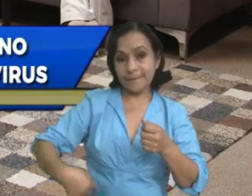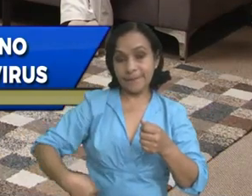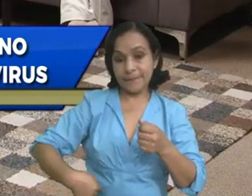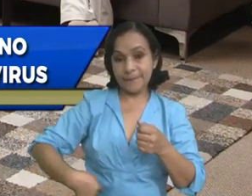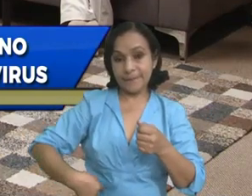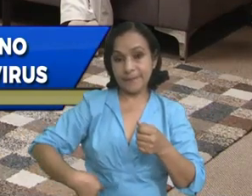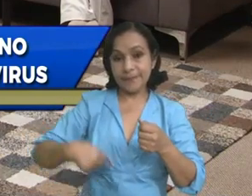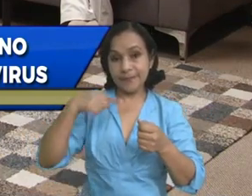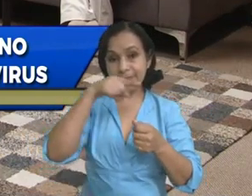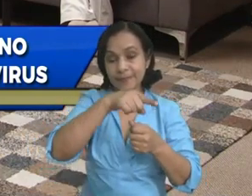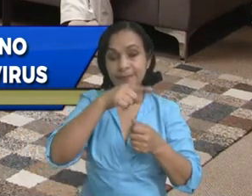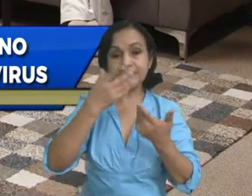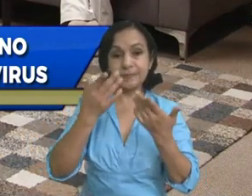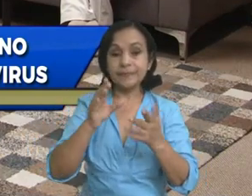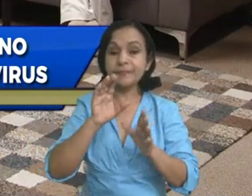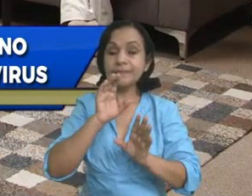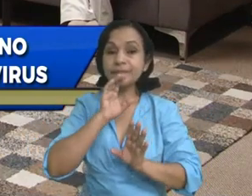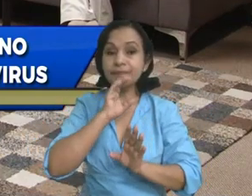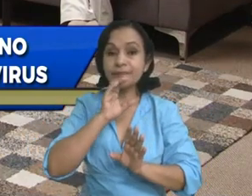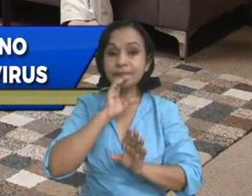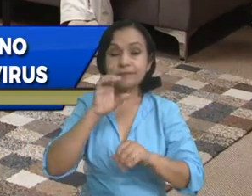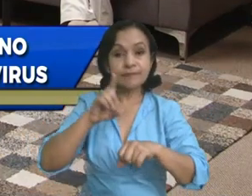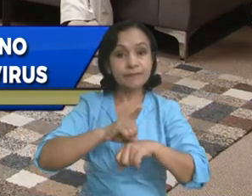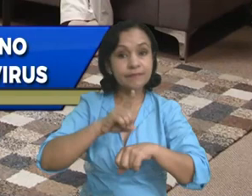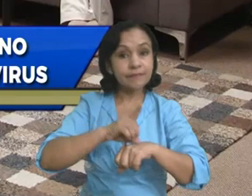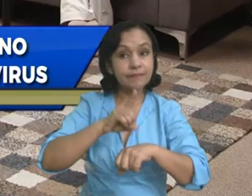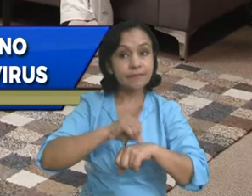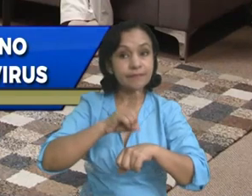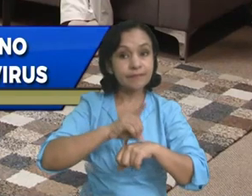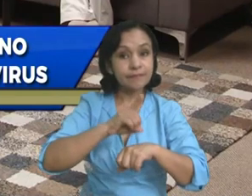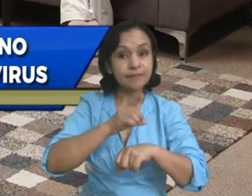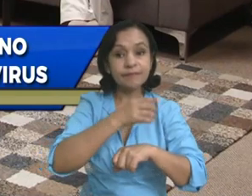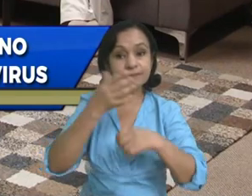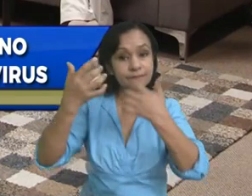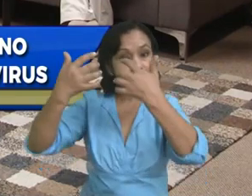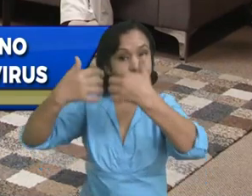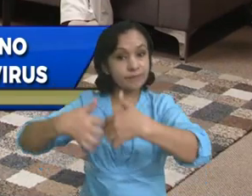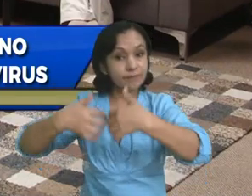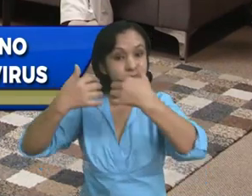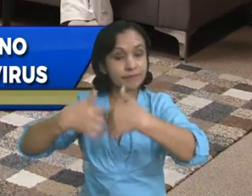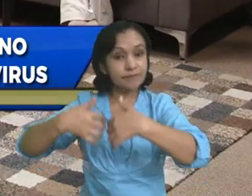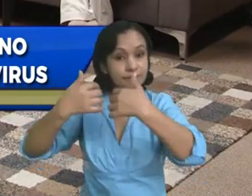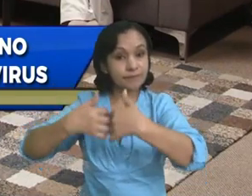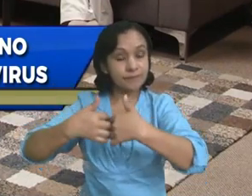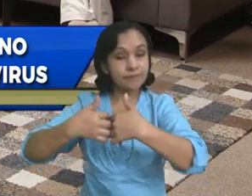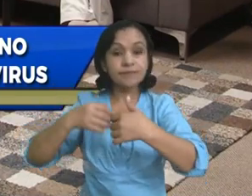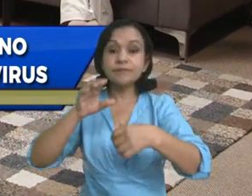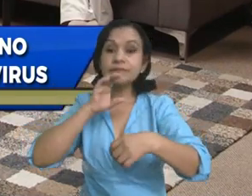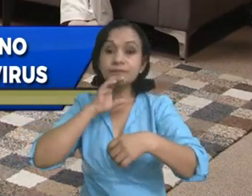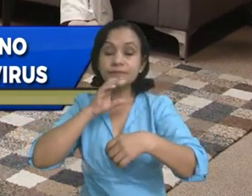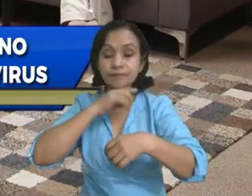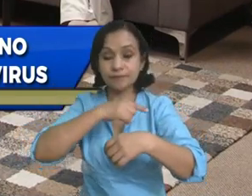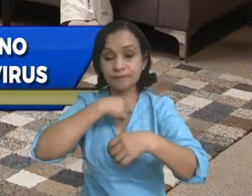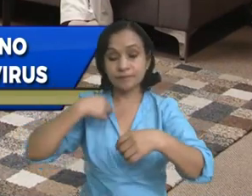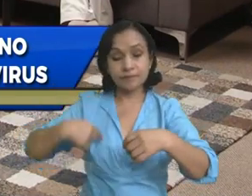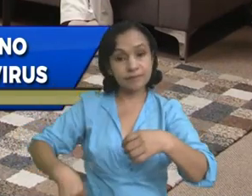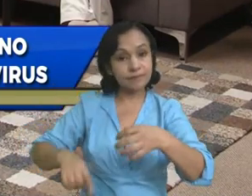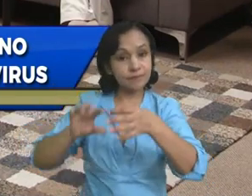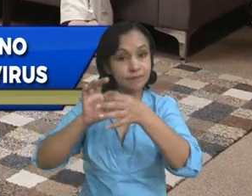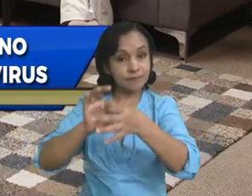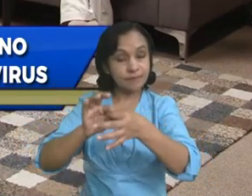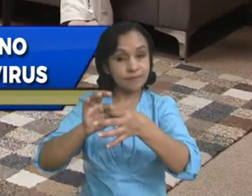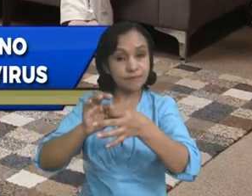el interferón cubano con tecnología cubana que se fabrica allí en una empresa mixta que tiene Cuba en la provincia